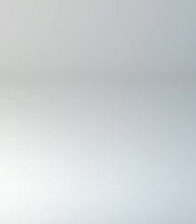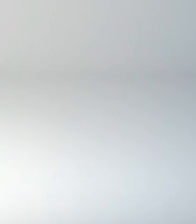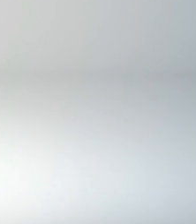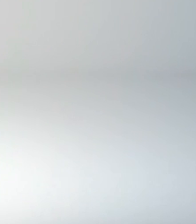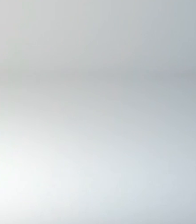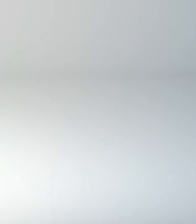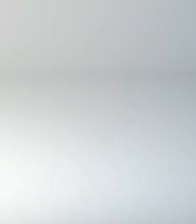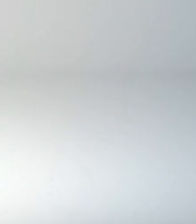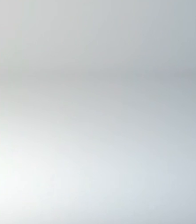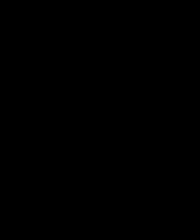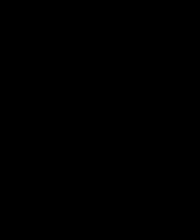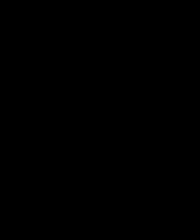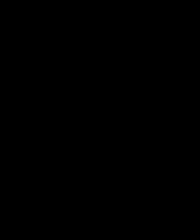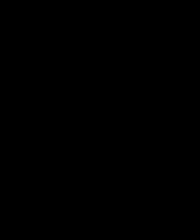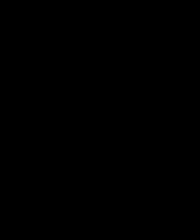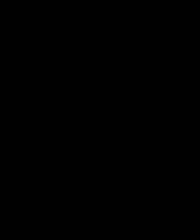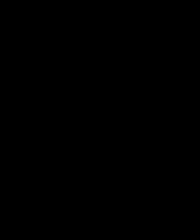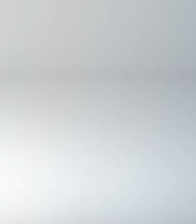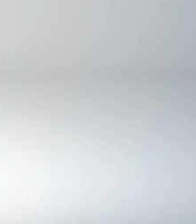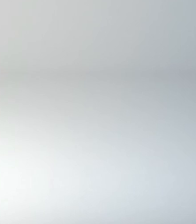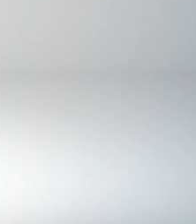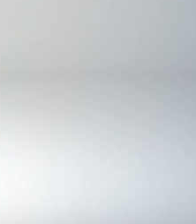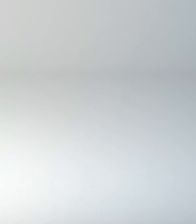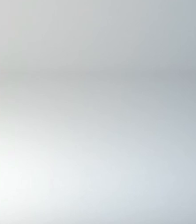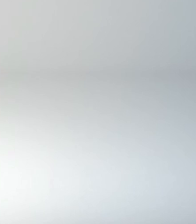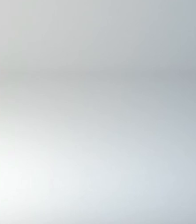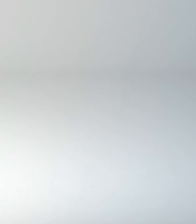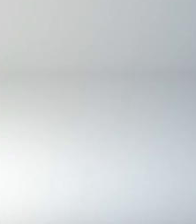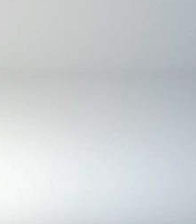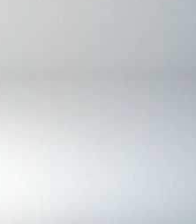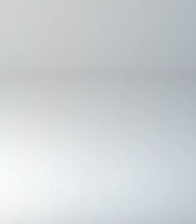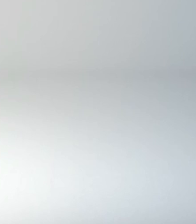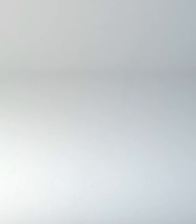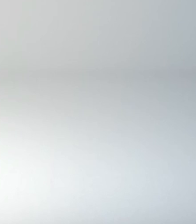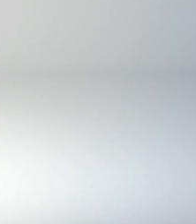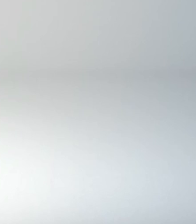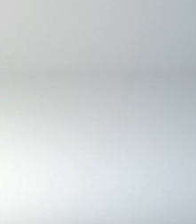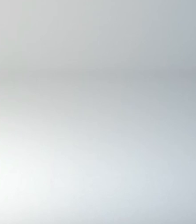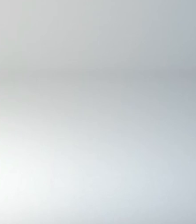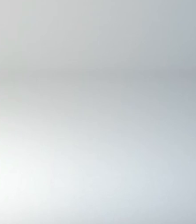la